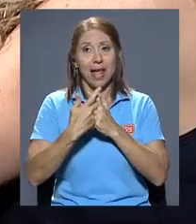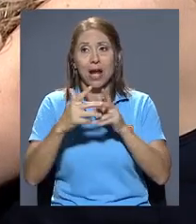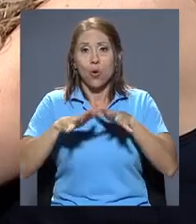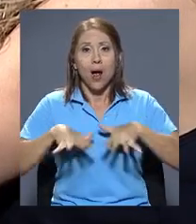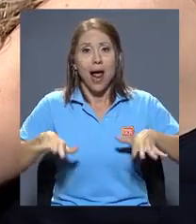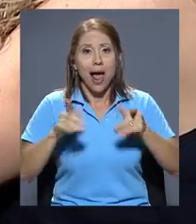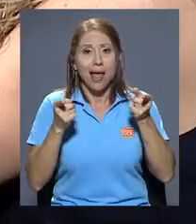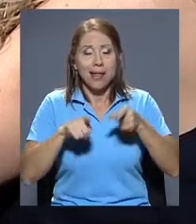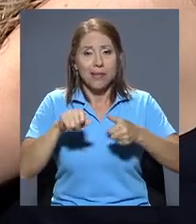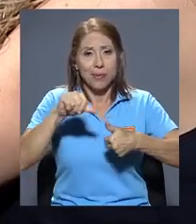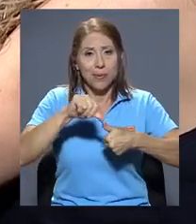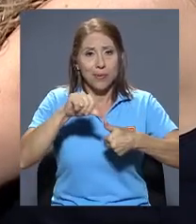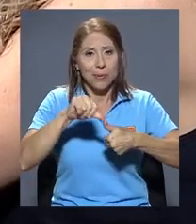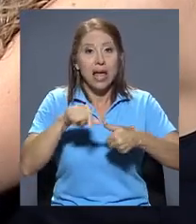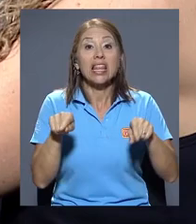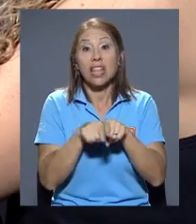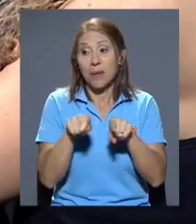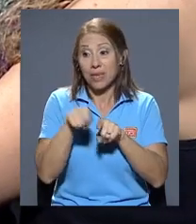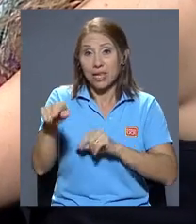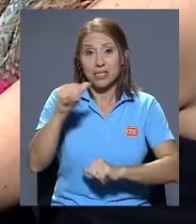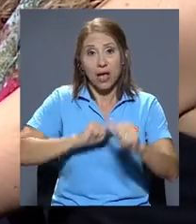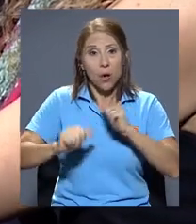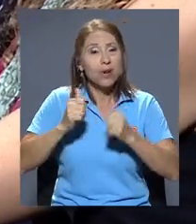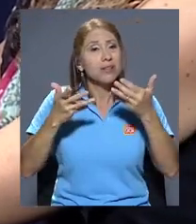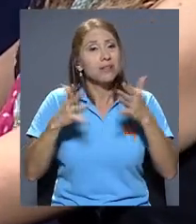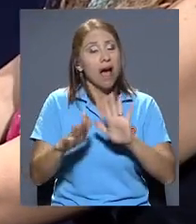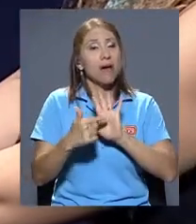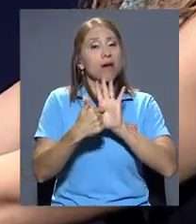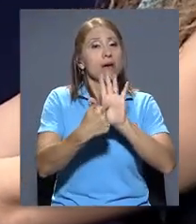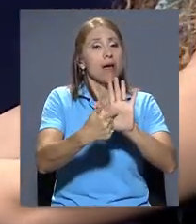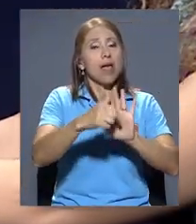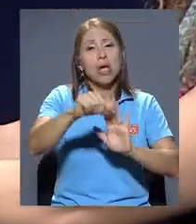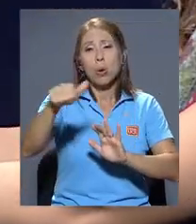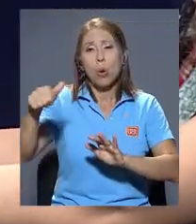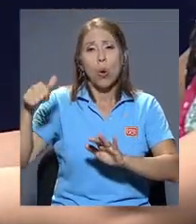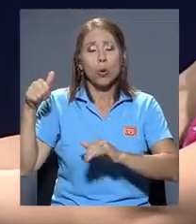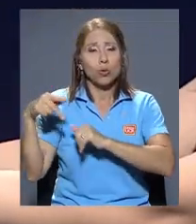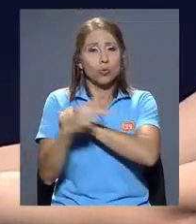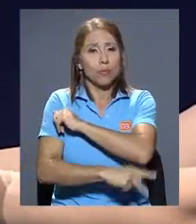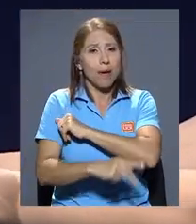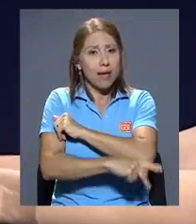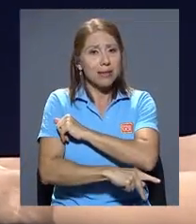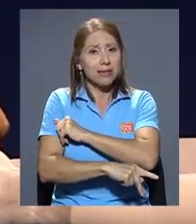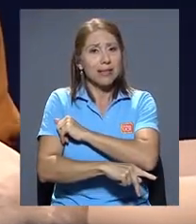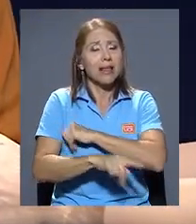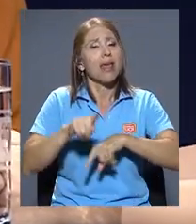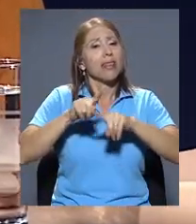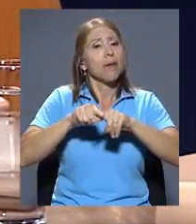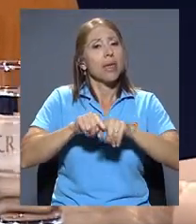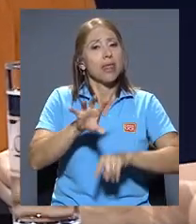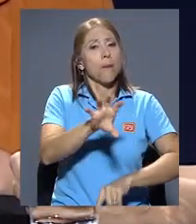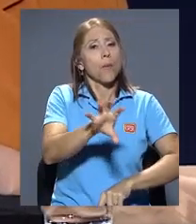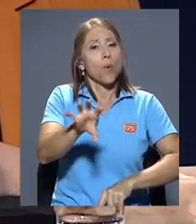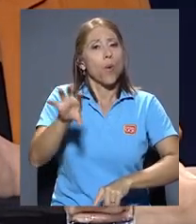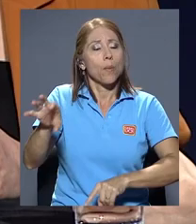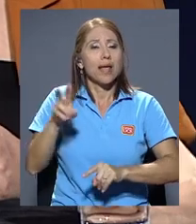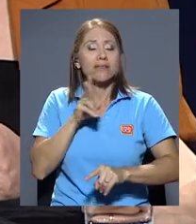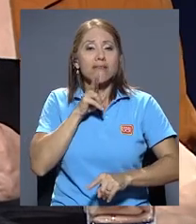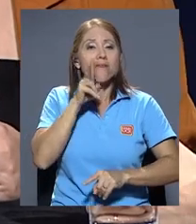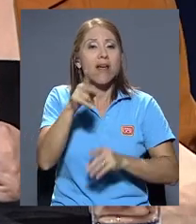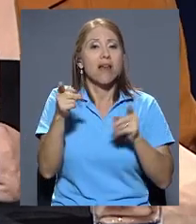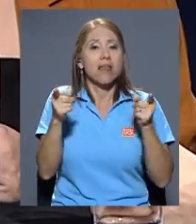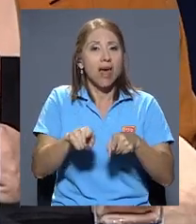la obra se ha presentado en tantos países, en otros países, de acuerdo a sus propias realidades, ha habido adaptaciones para que se sienta más